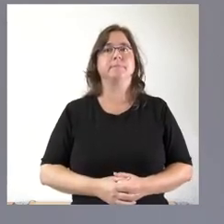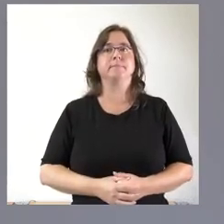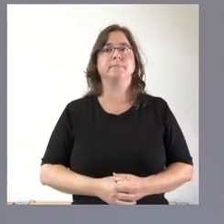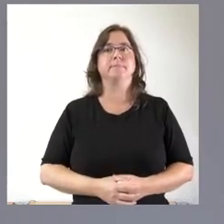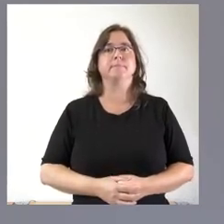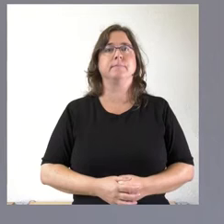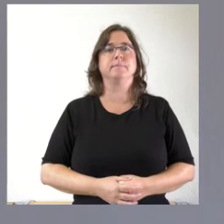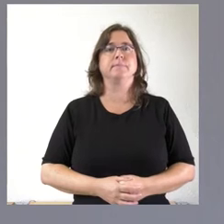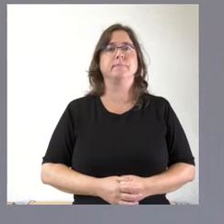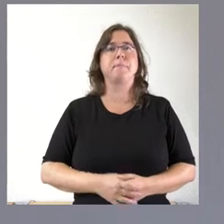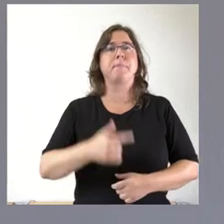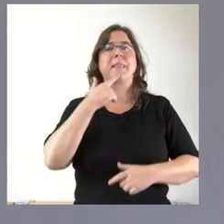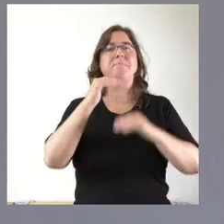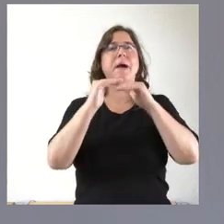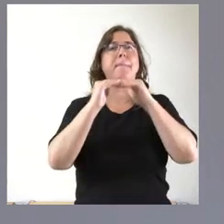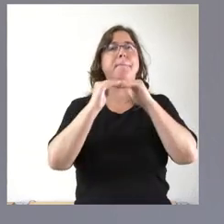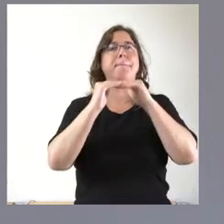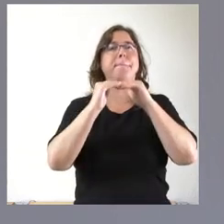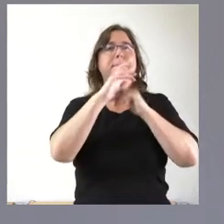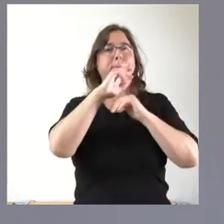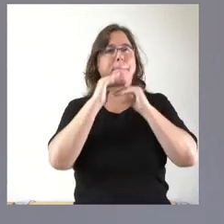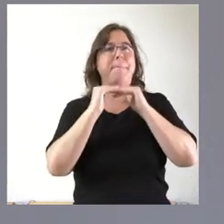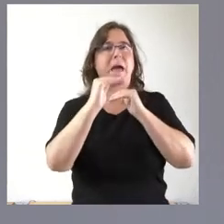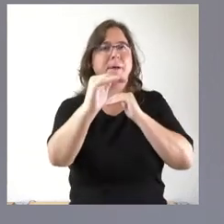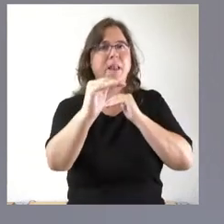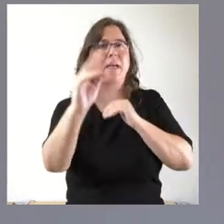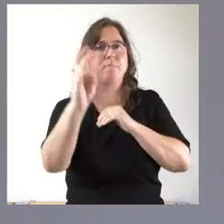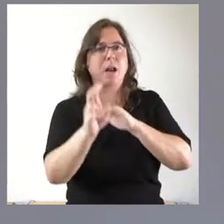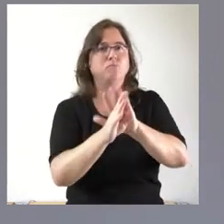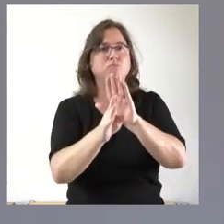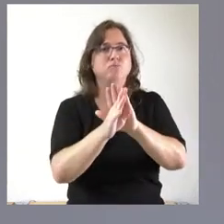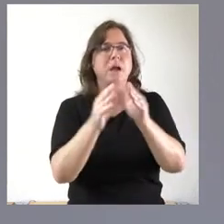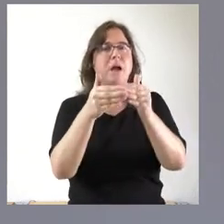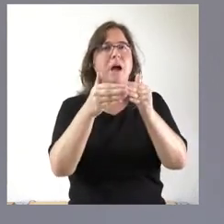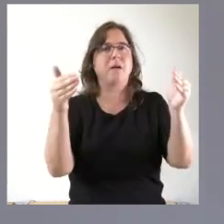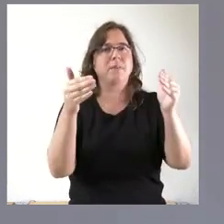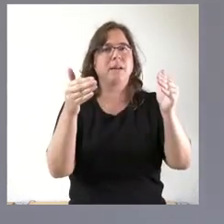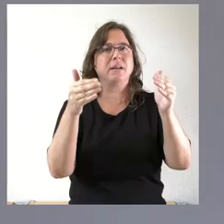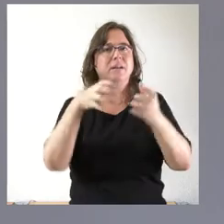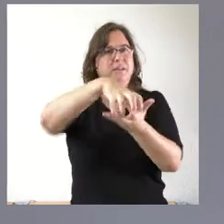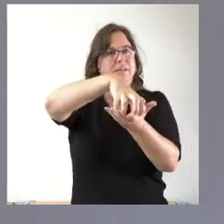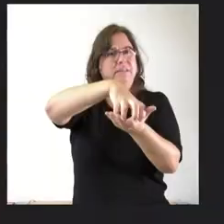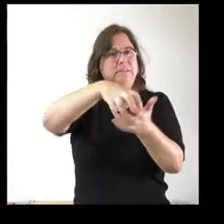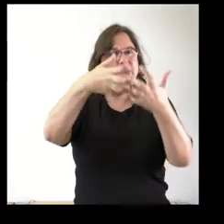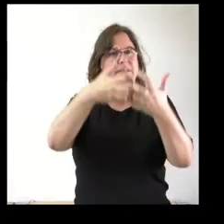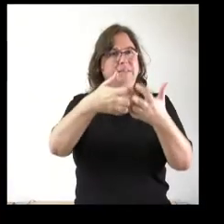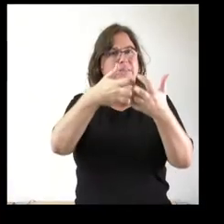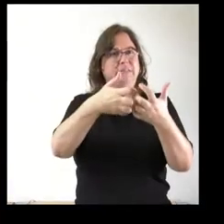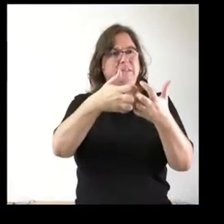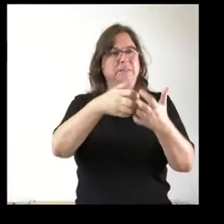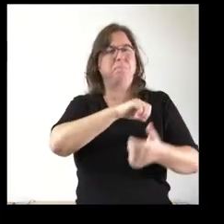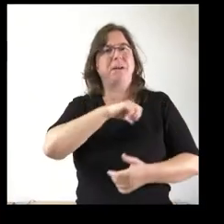De viabilidad para la apertura o no de instalaciones que al fin y al cabo son